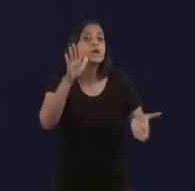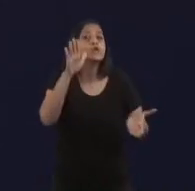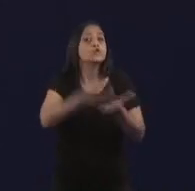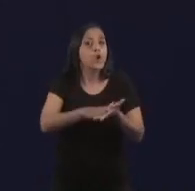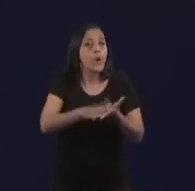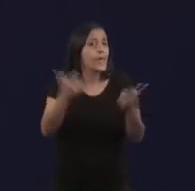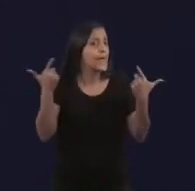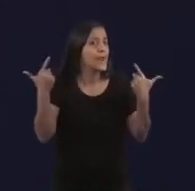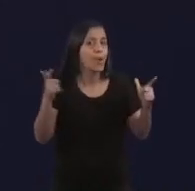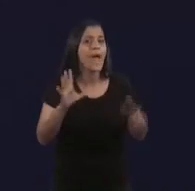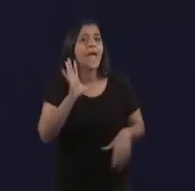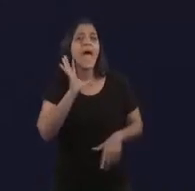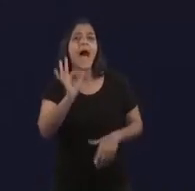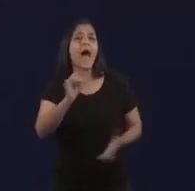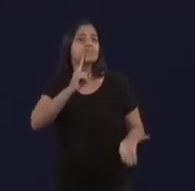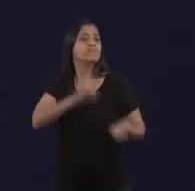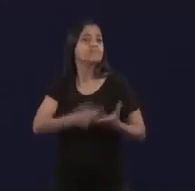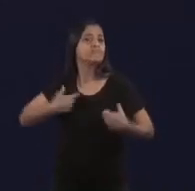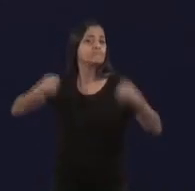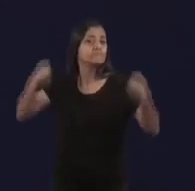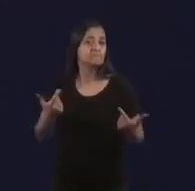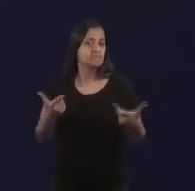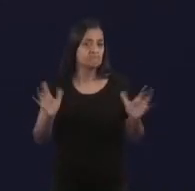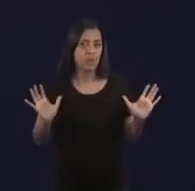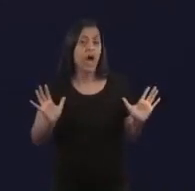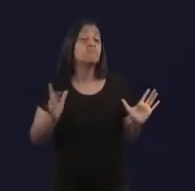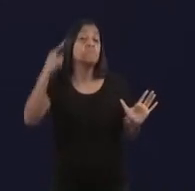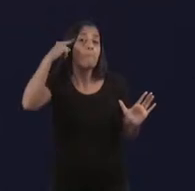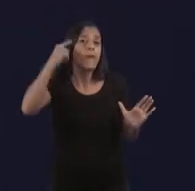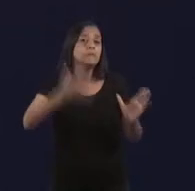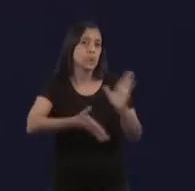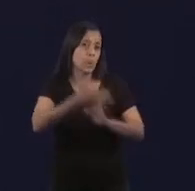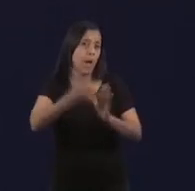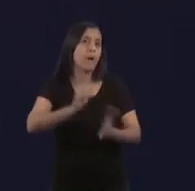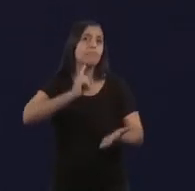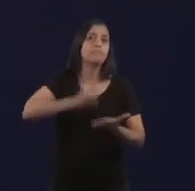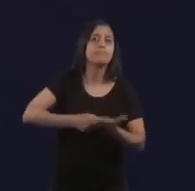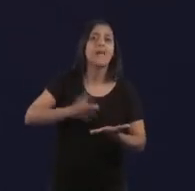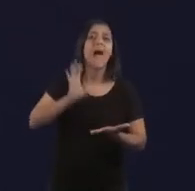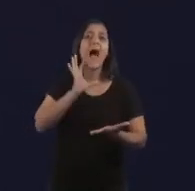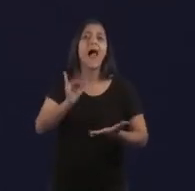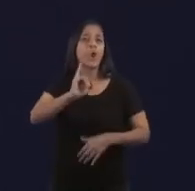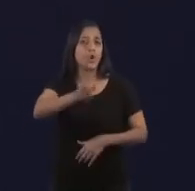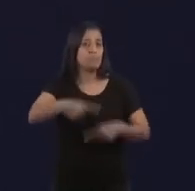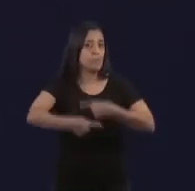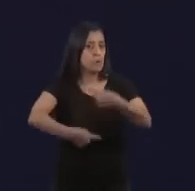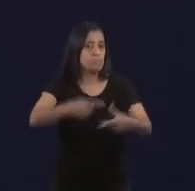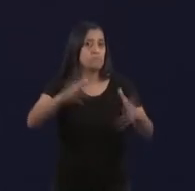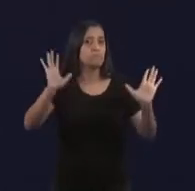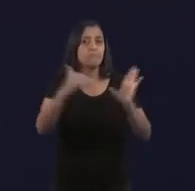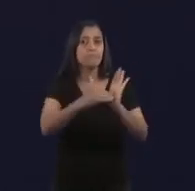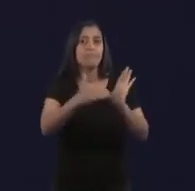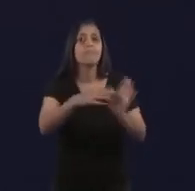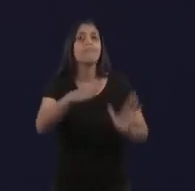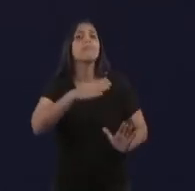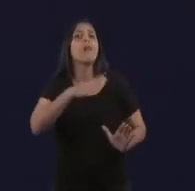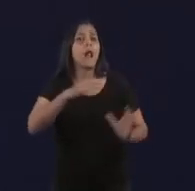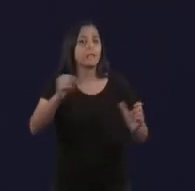no hay ninguna determinación todavía, seguramente la habrá, de la continuidad o no, pero